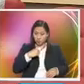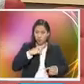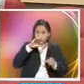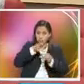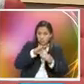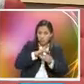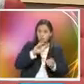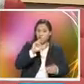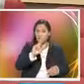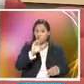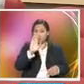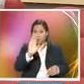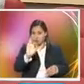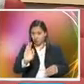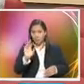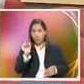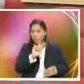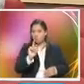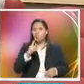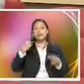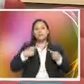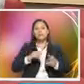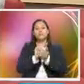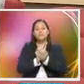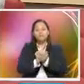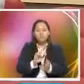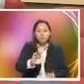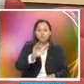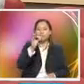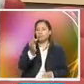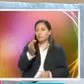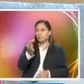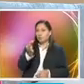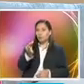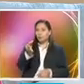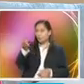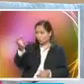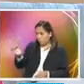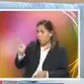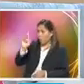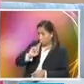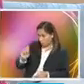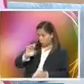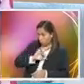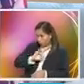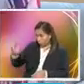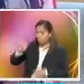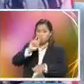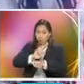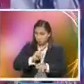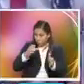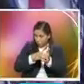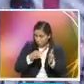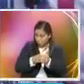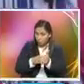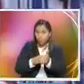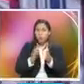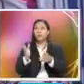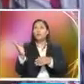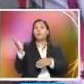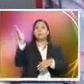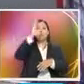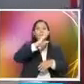del Distrito Federal. Son gente que fueron sorteadas y que van a dar su tiempo, su domingo, todo el día, para hacer este trabajo. Entonces